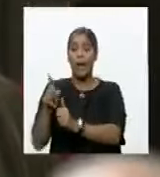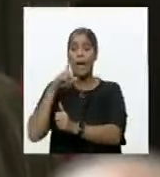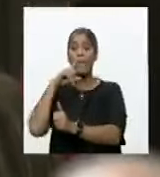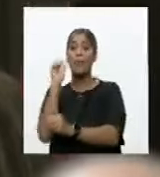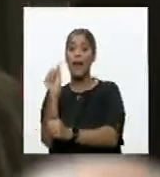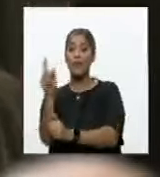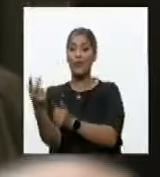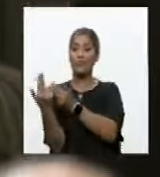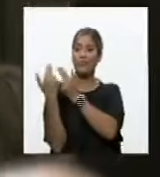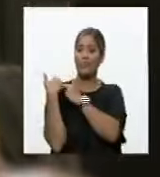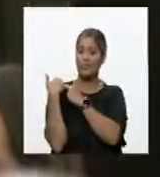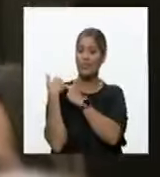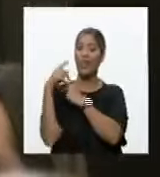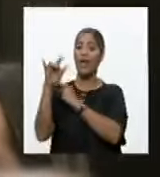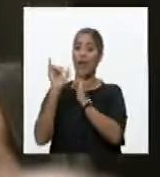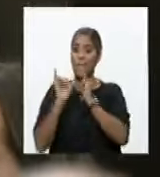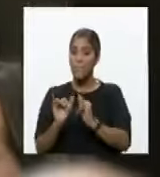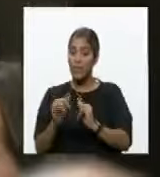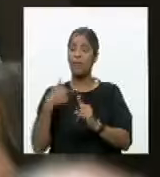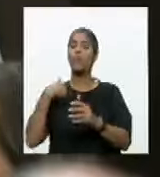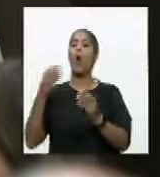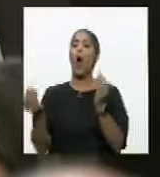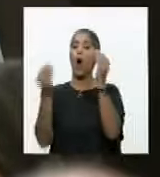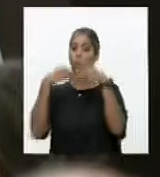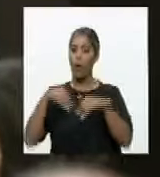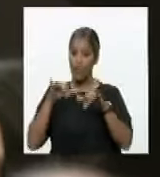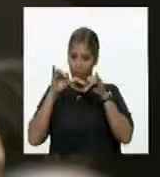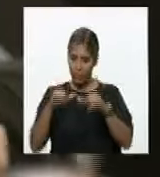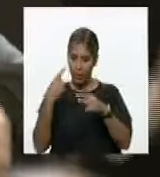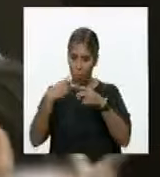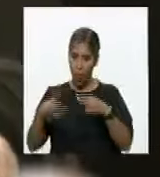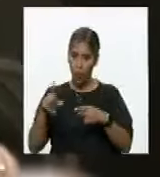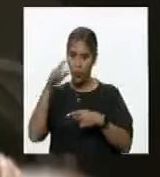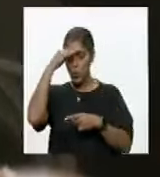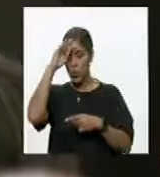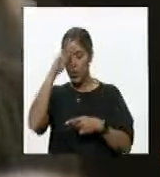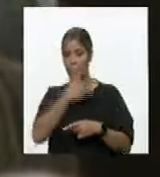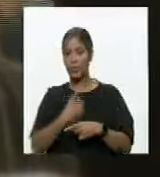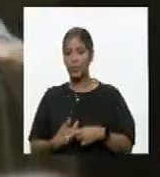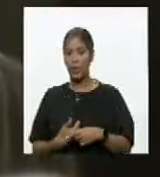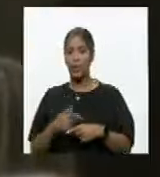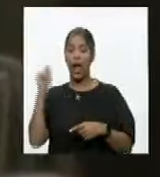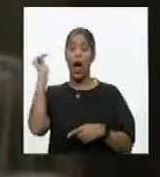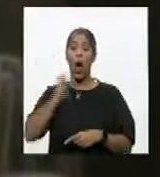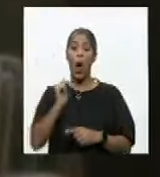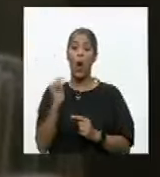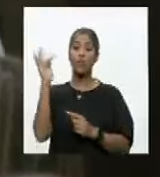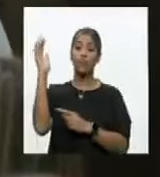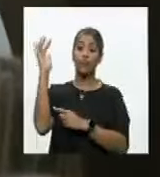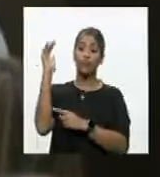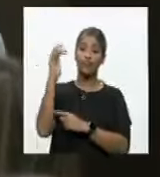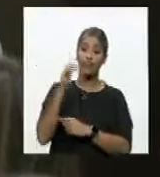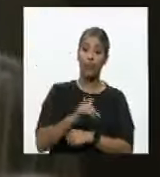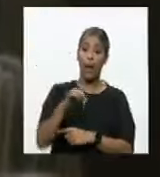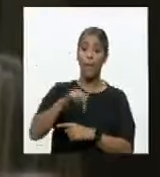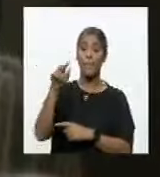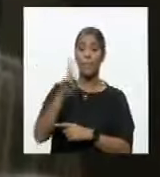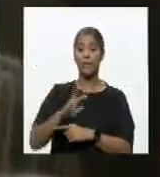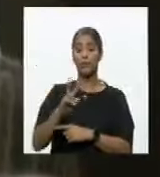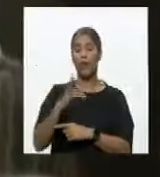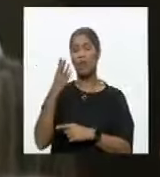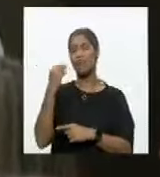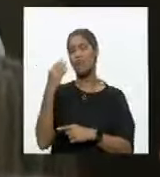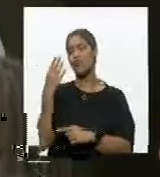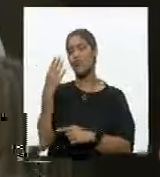lazo bilateral con nuestros hermanos, los cubanos y cubanas que están hoy aquí en Venezuela. Son cientos y